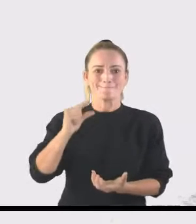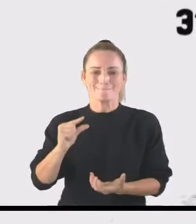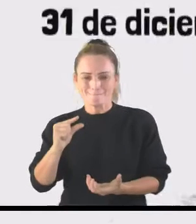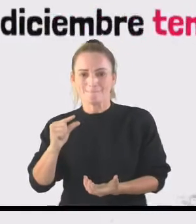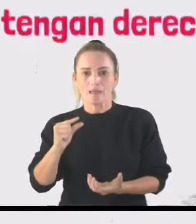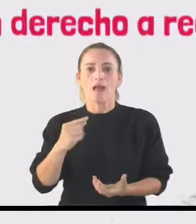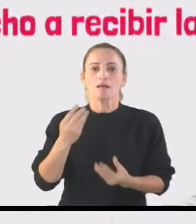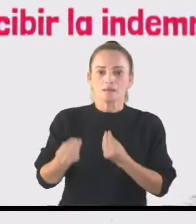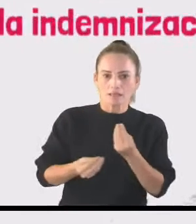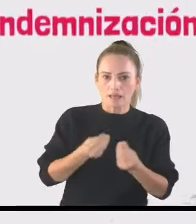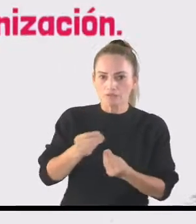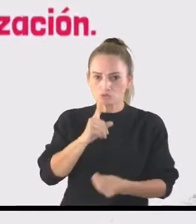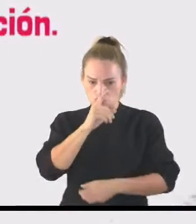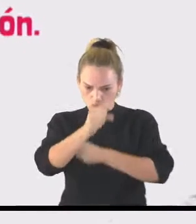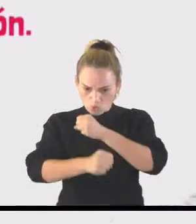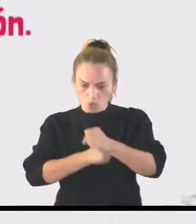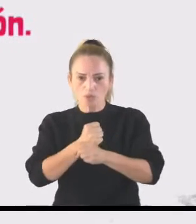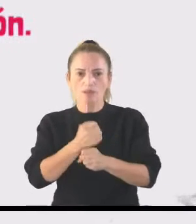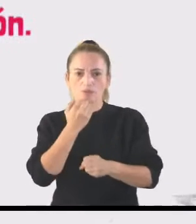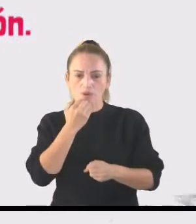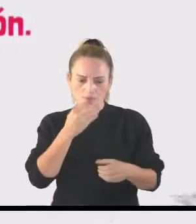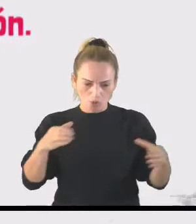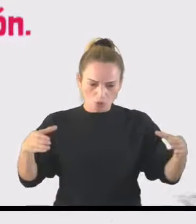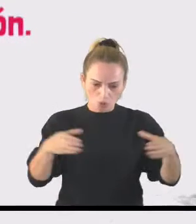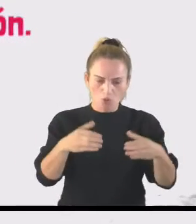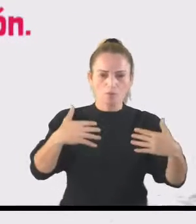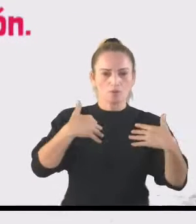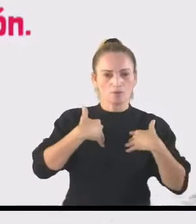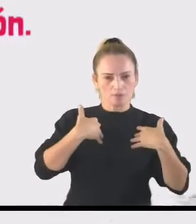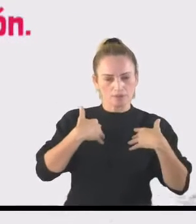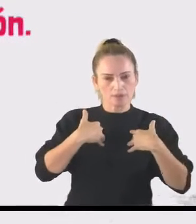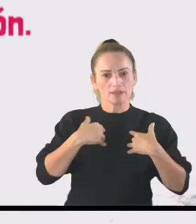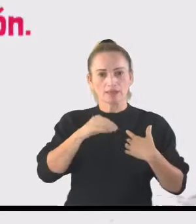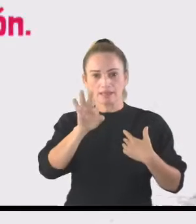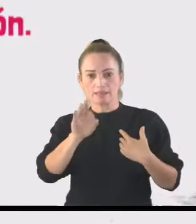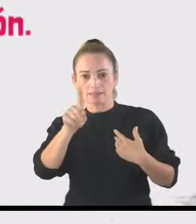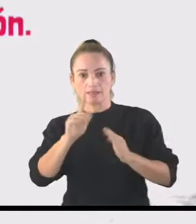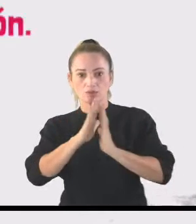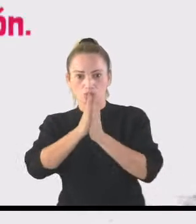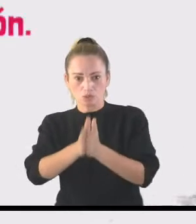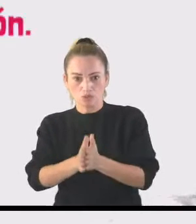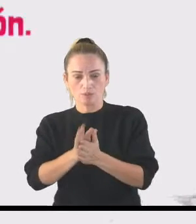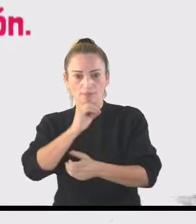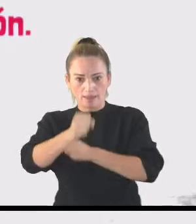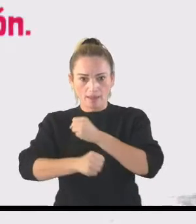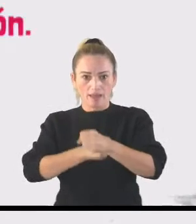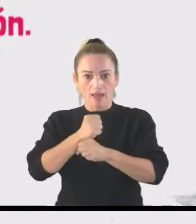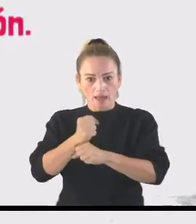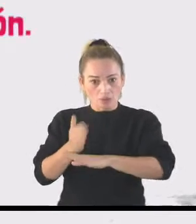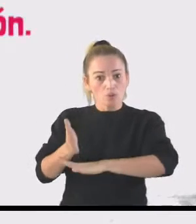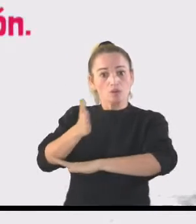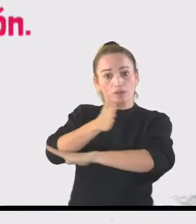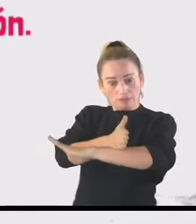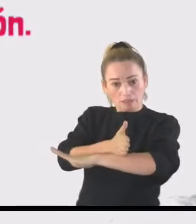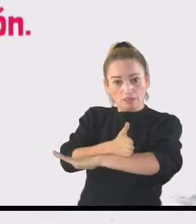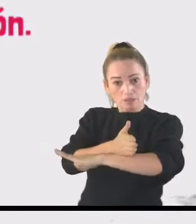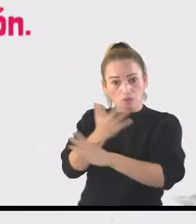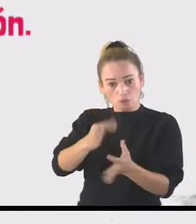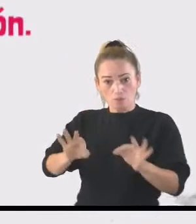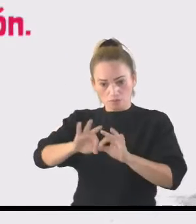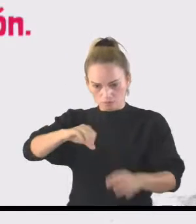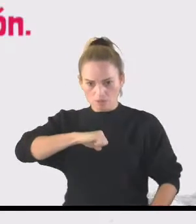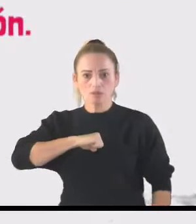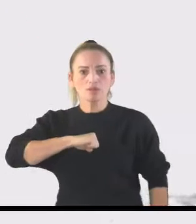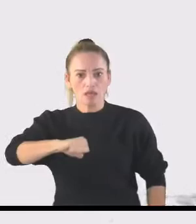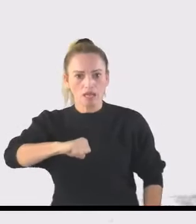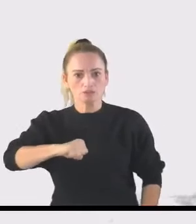aplica este método anualmente a la totalidad de víctimas que al finalizar el 31 de diciembre del año inmediatamente anterior tengan derecho